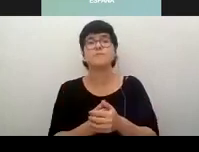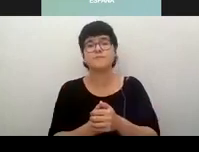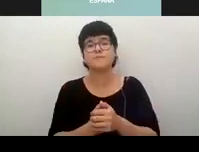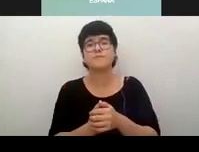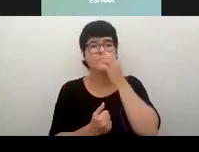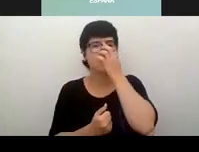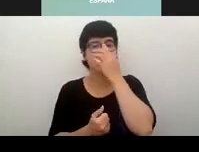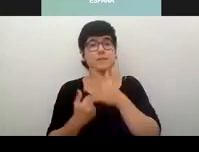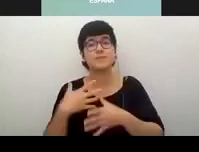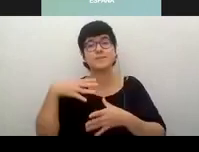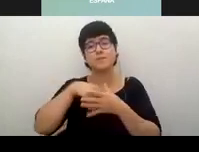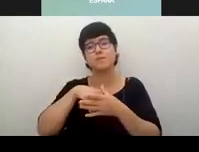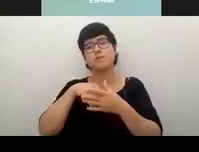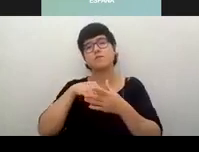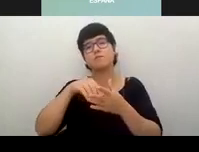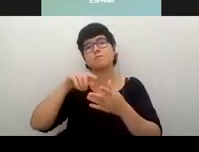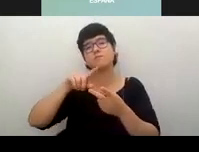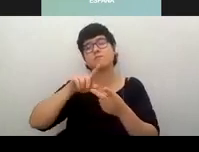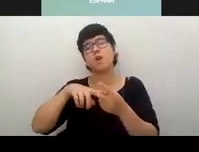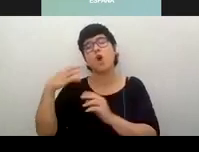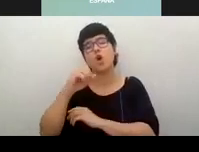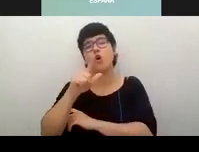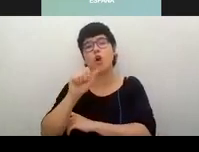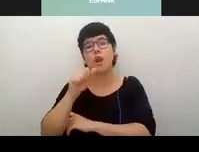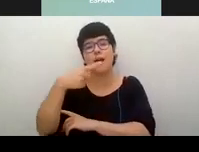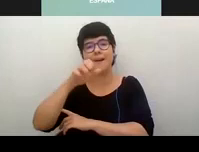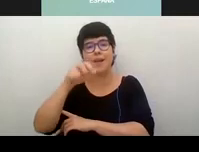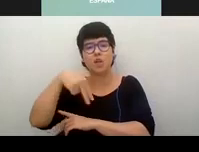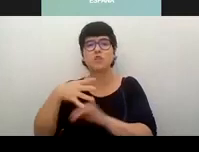de colágeno la vitamina C tiene un papel primordial.